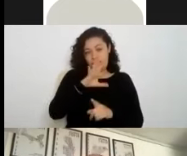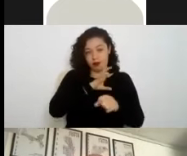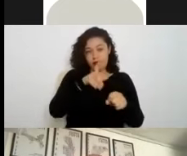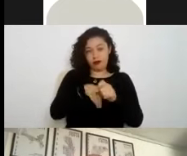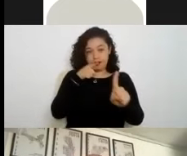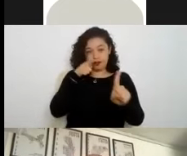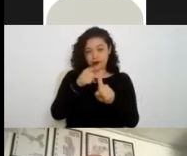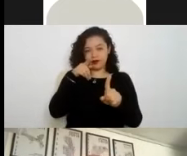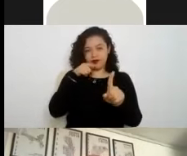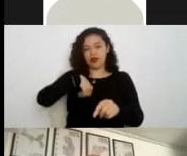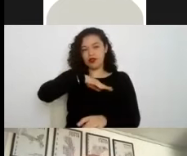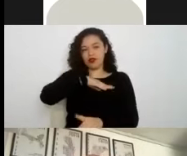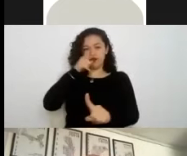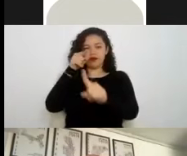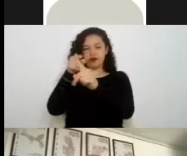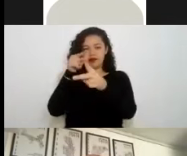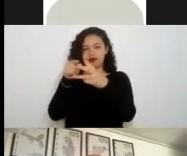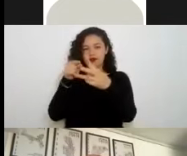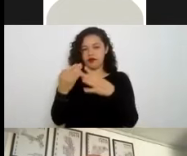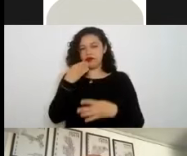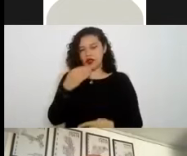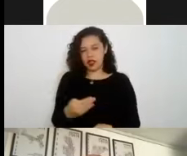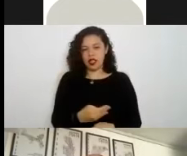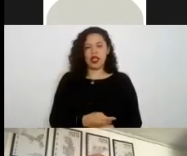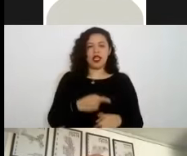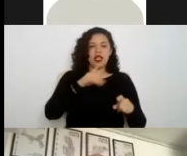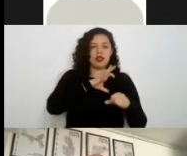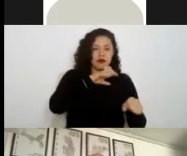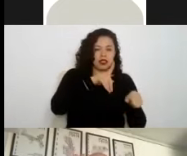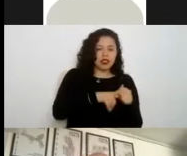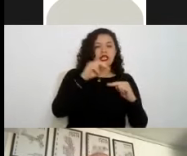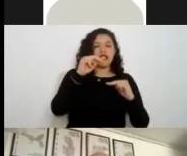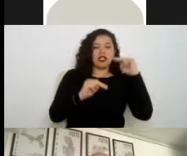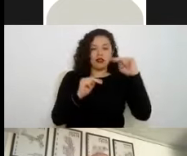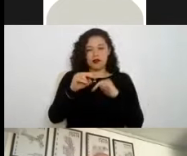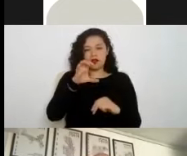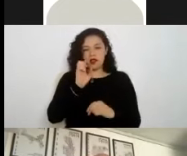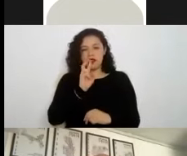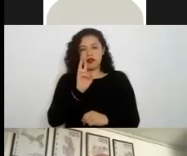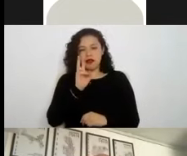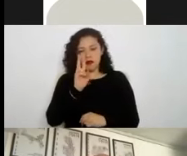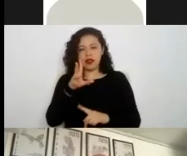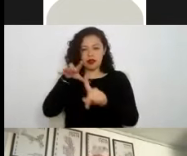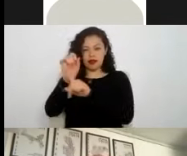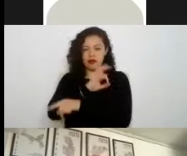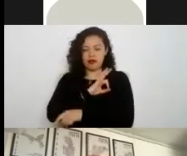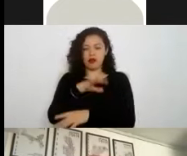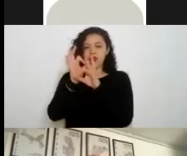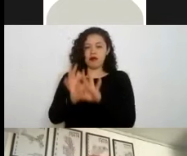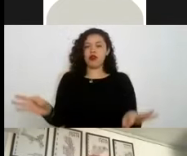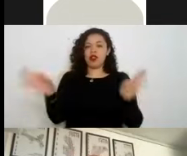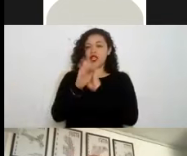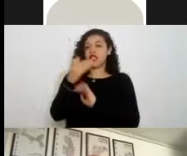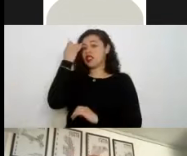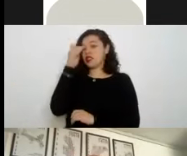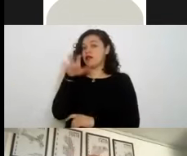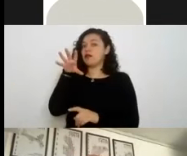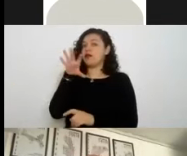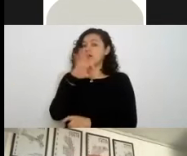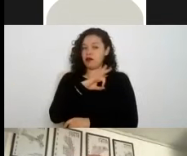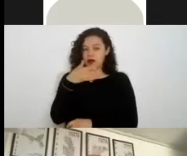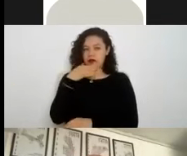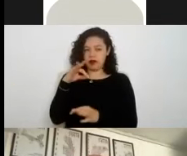los objetivos, que sean específicos, medibles, alcanzables, relevantes y en tiempo. Y hoy estamos viviendo algo que se